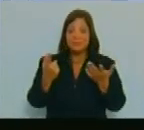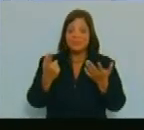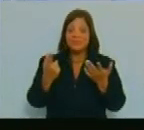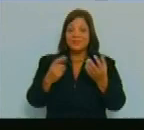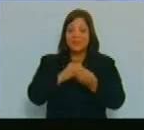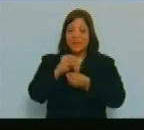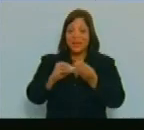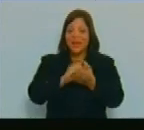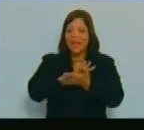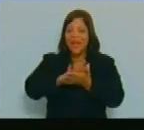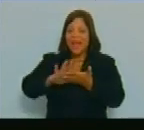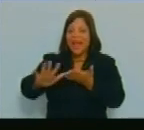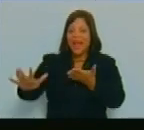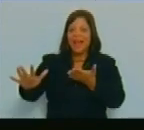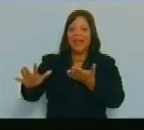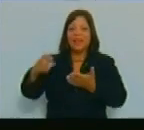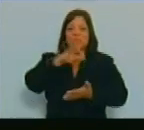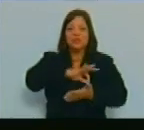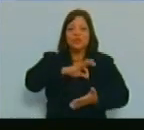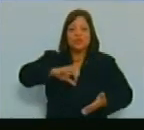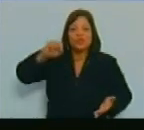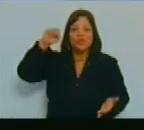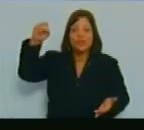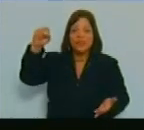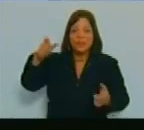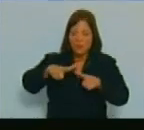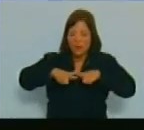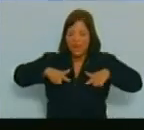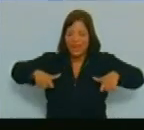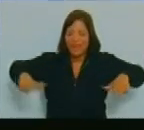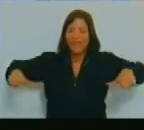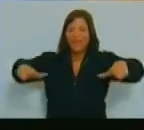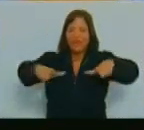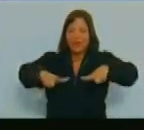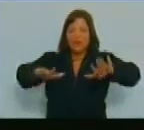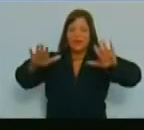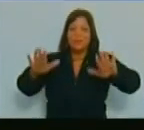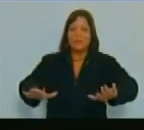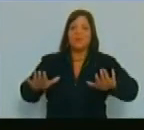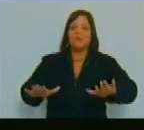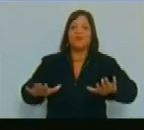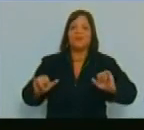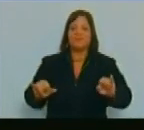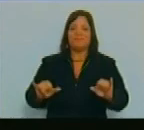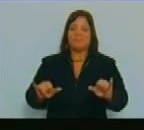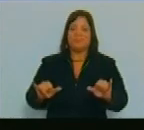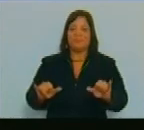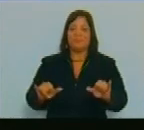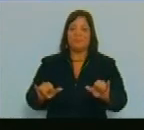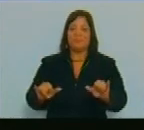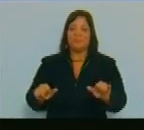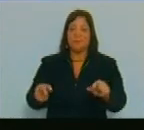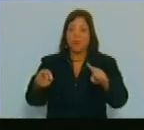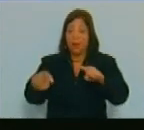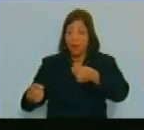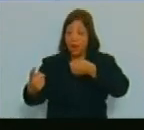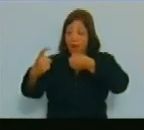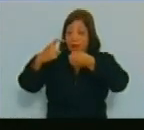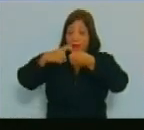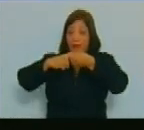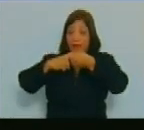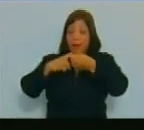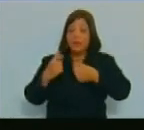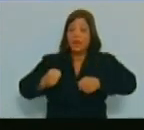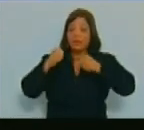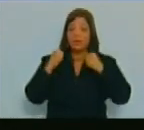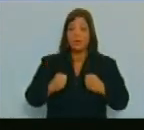nosotros queremos llevar el socialismo en los territoriales y que allí con verja no solamente